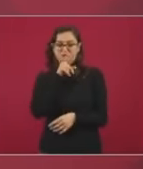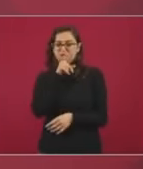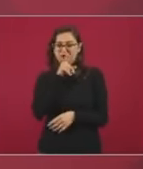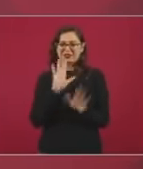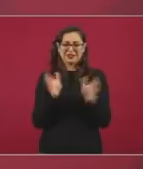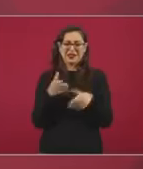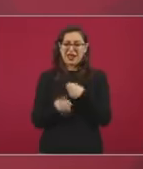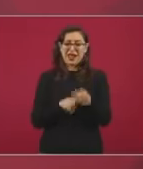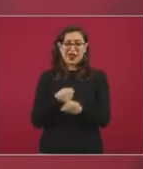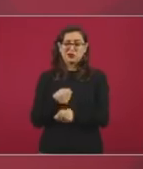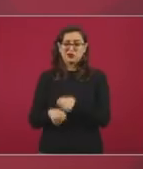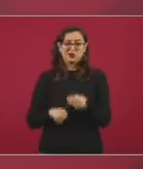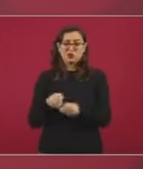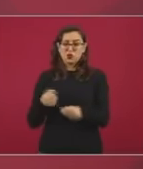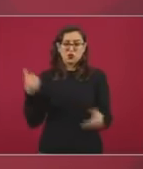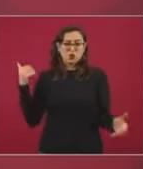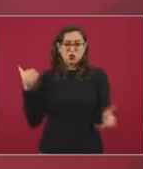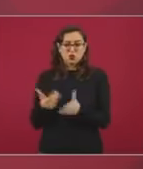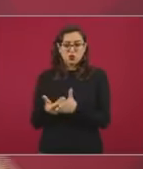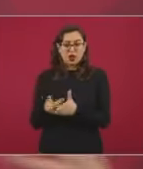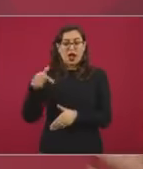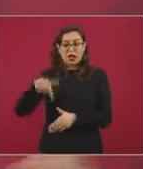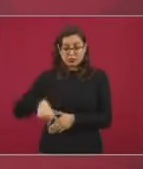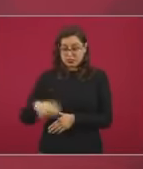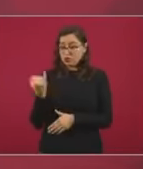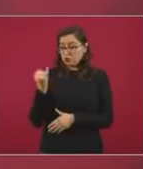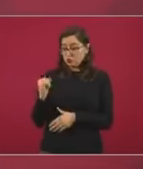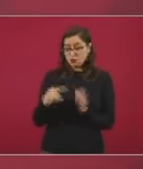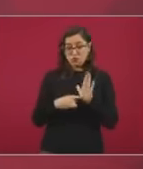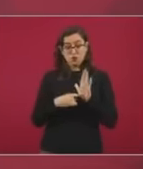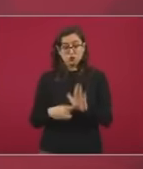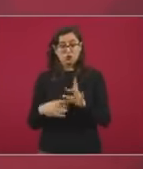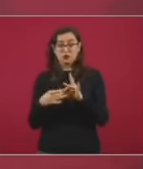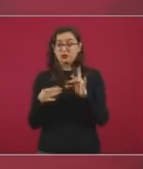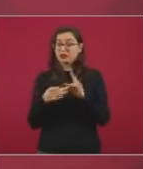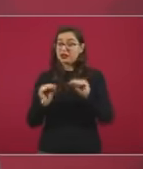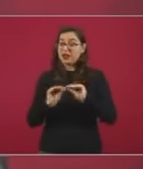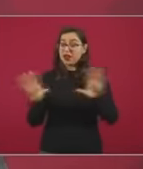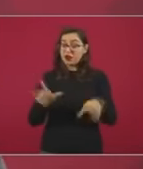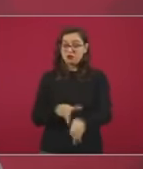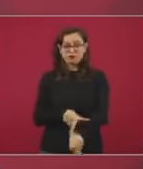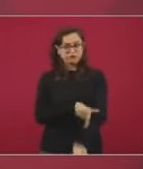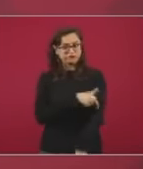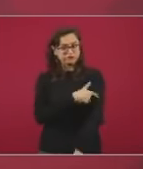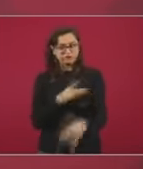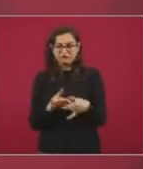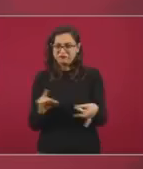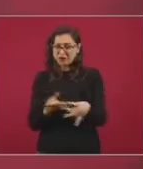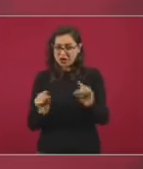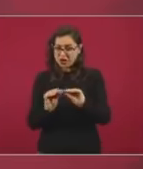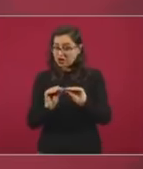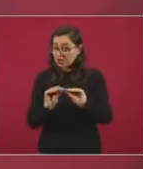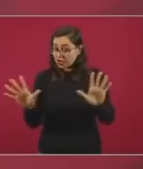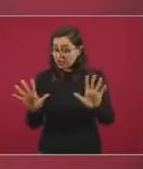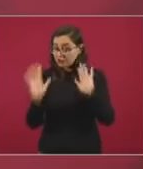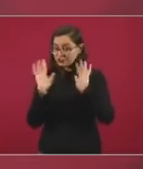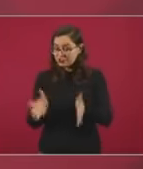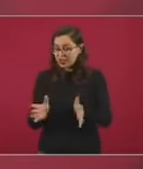de tesorería, en junio se hizo una explicación y una aclaración muy amplia, pero siempre es una buena oportunidad para volver